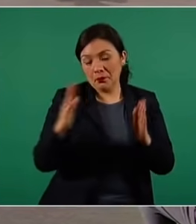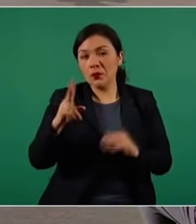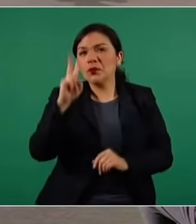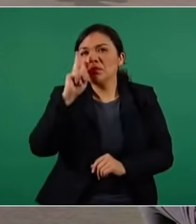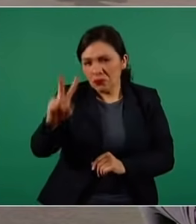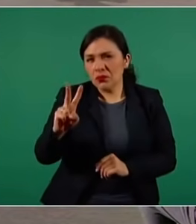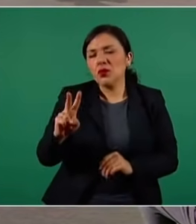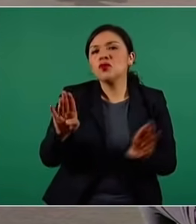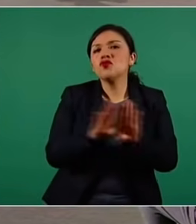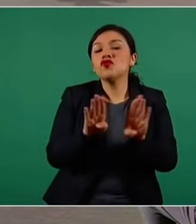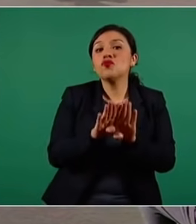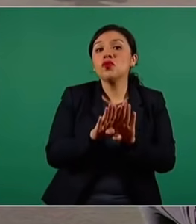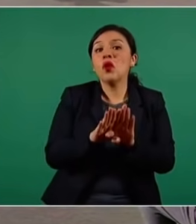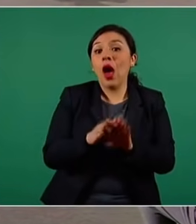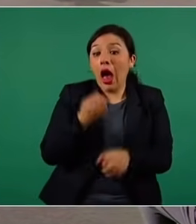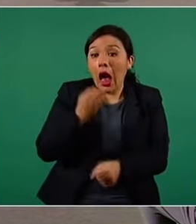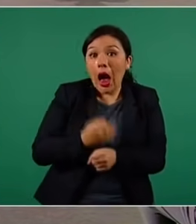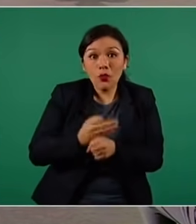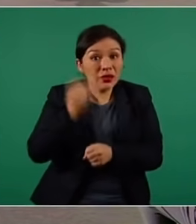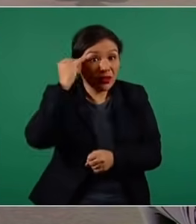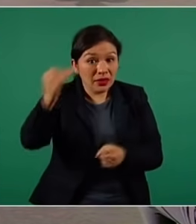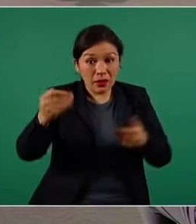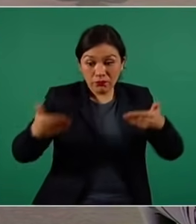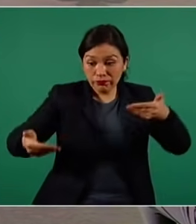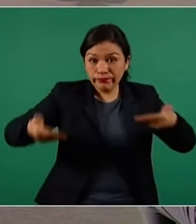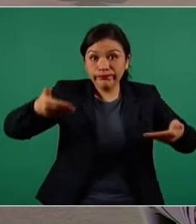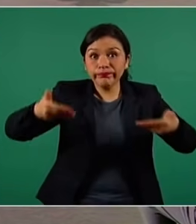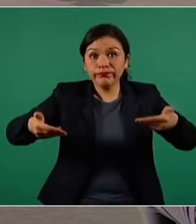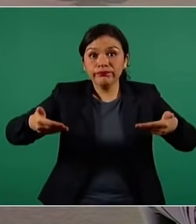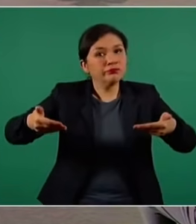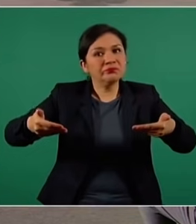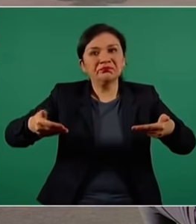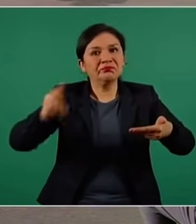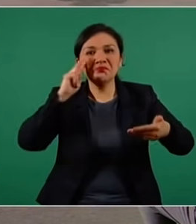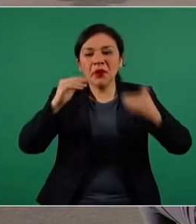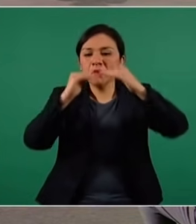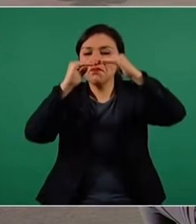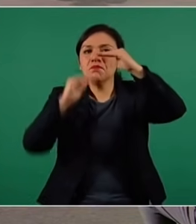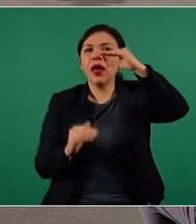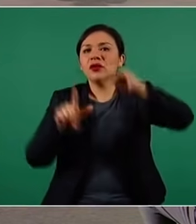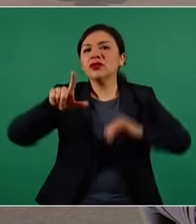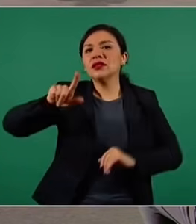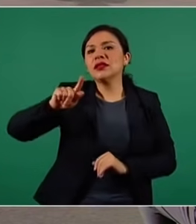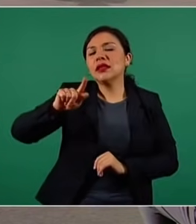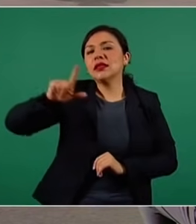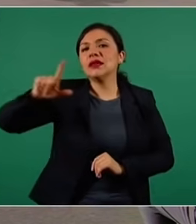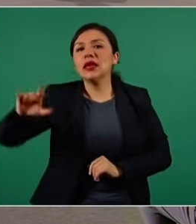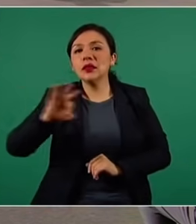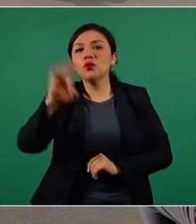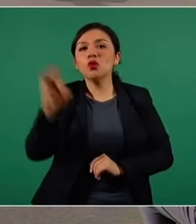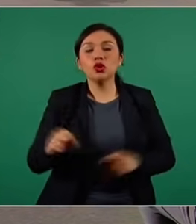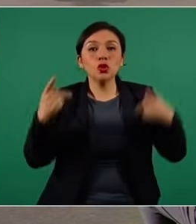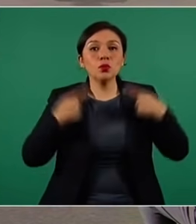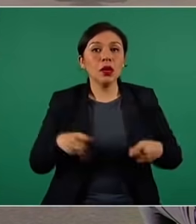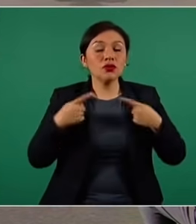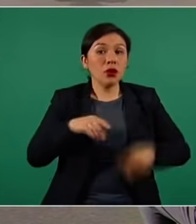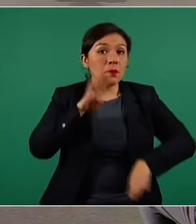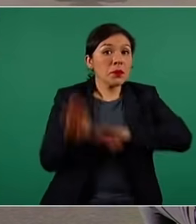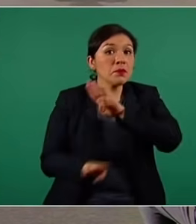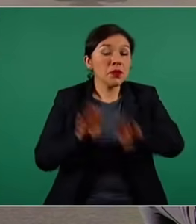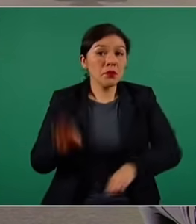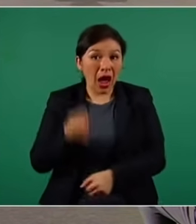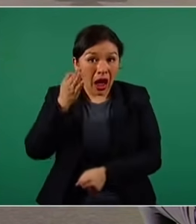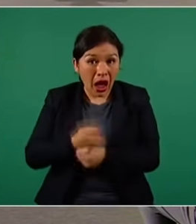comparamos con el momento actual vemos una reducción de 77 por ciento la mortalidad en este momento